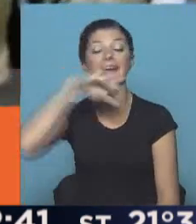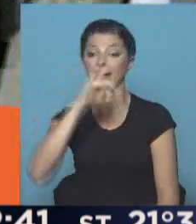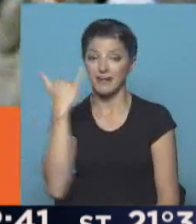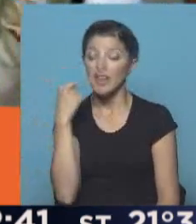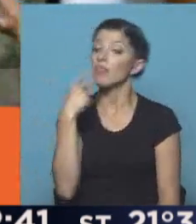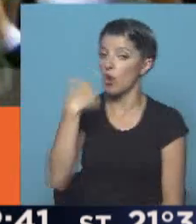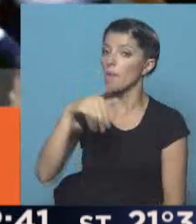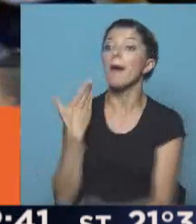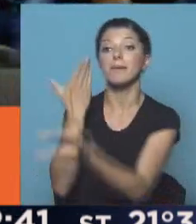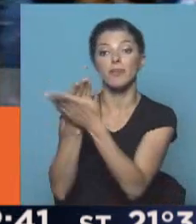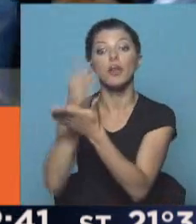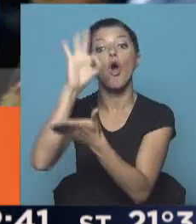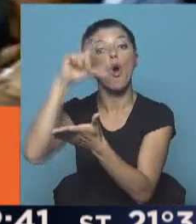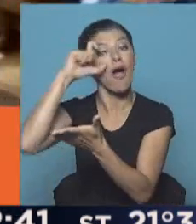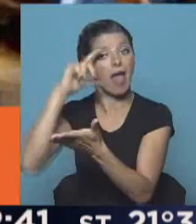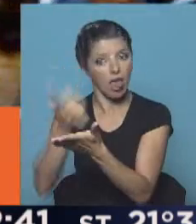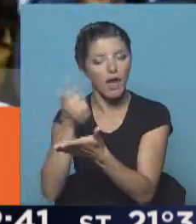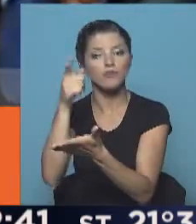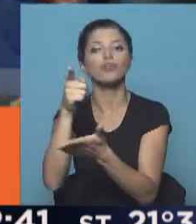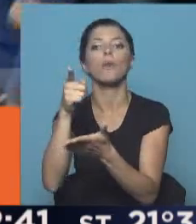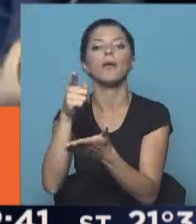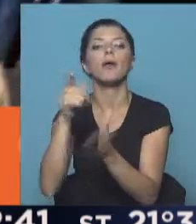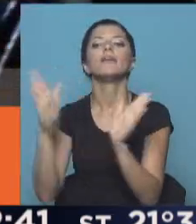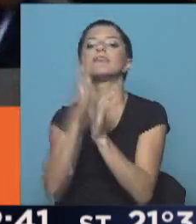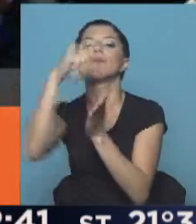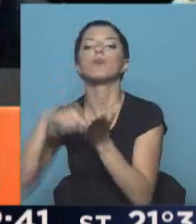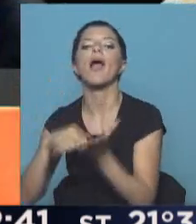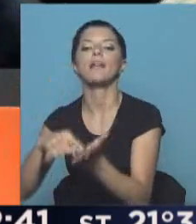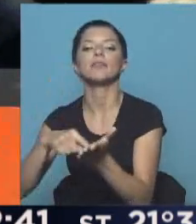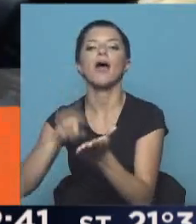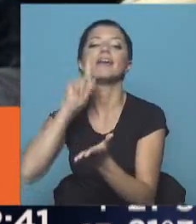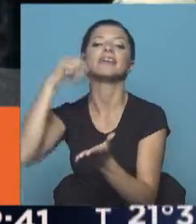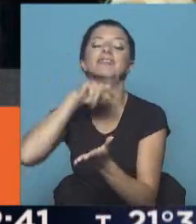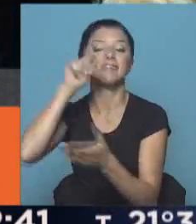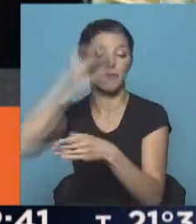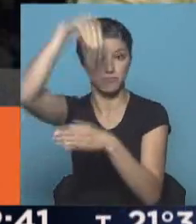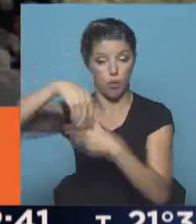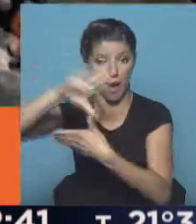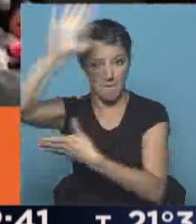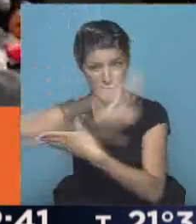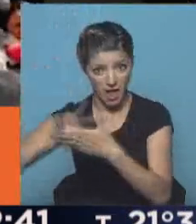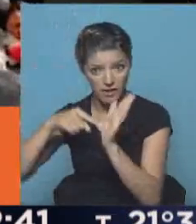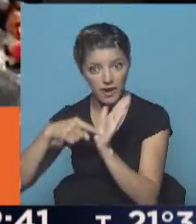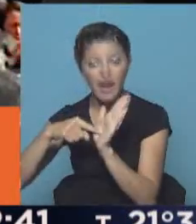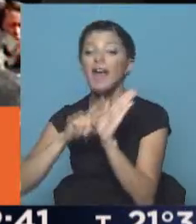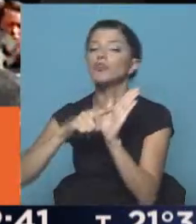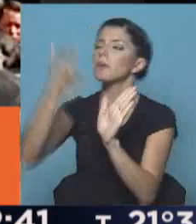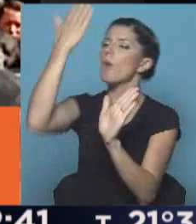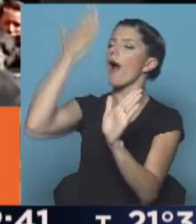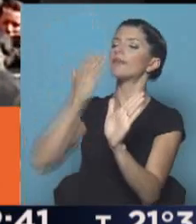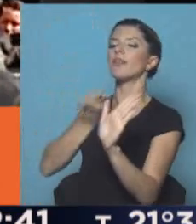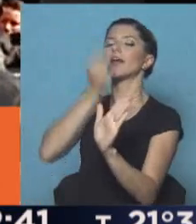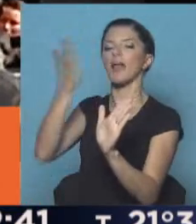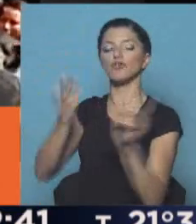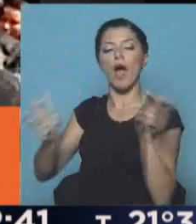Organización de Estados Americanos la aplicación de la Carta Democrática Interamericana. Es la misma línea de la declaración hecha por la